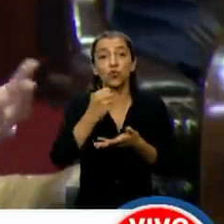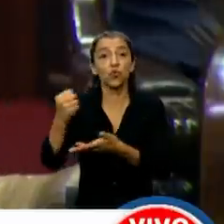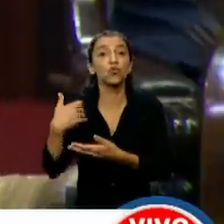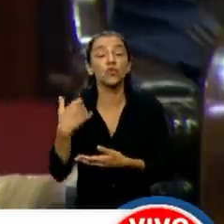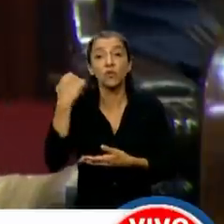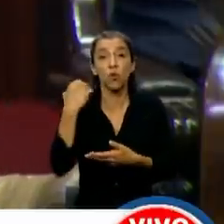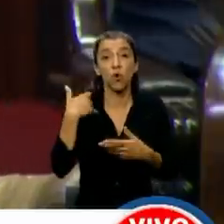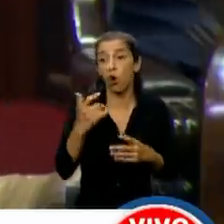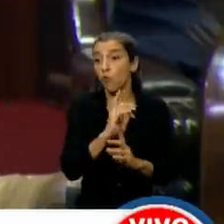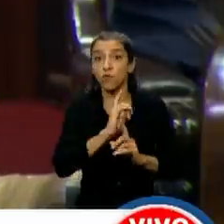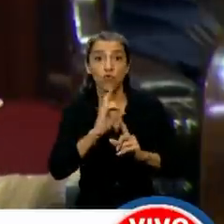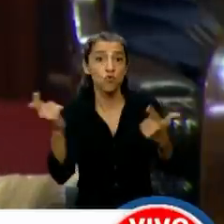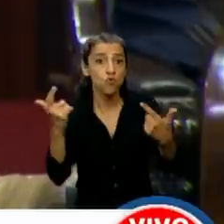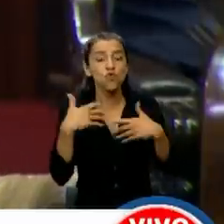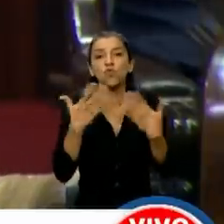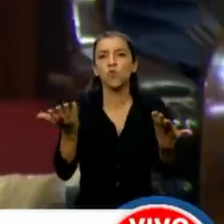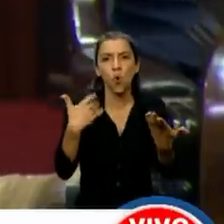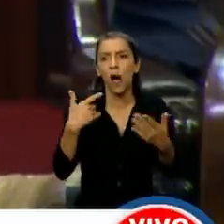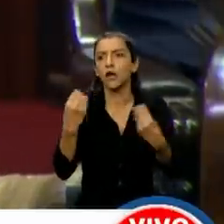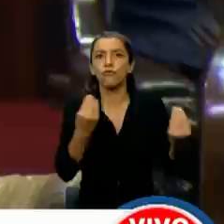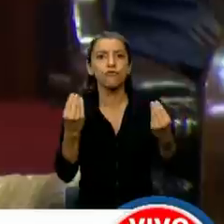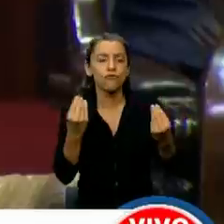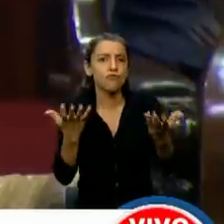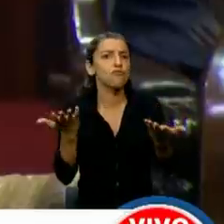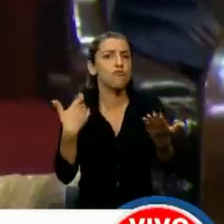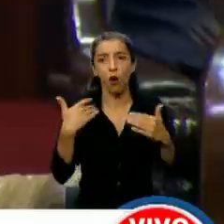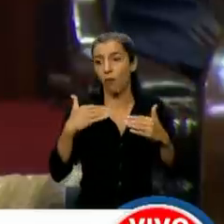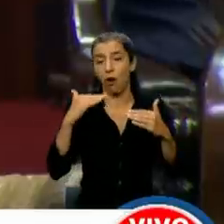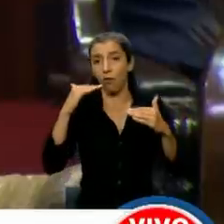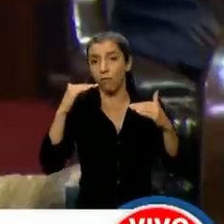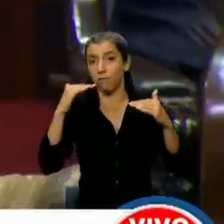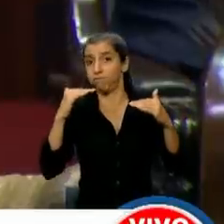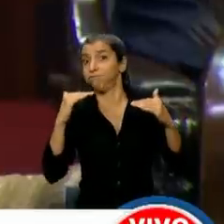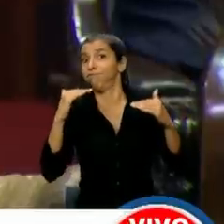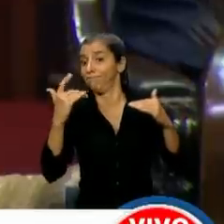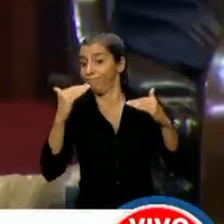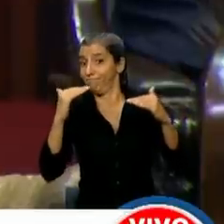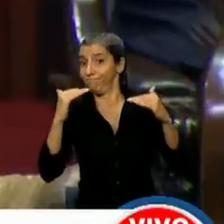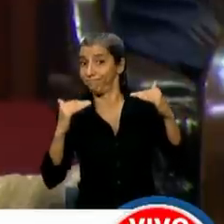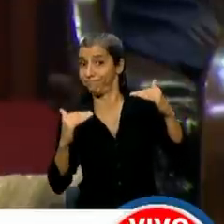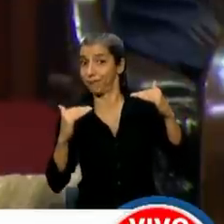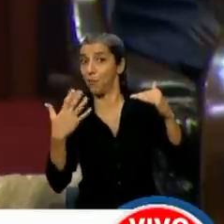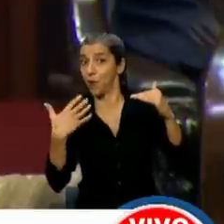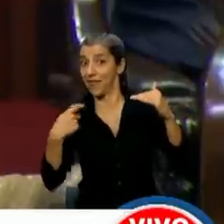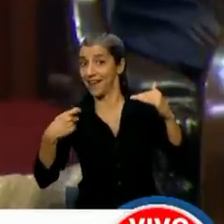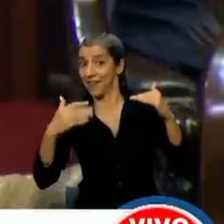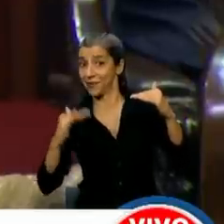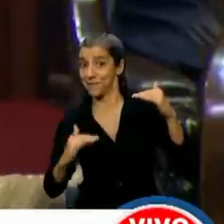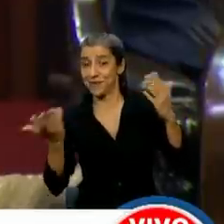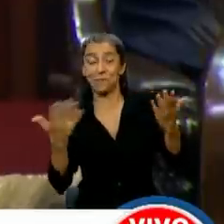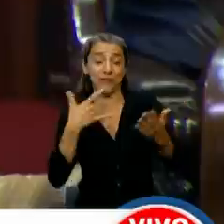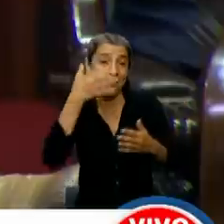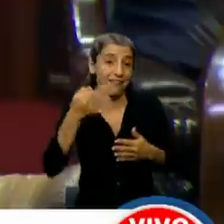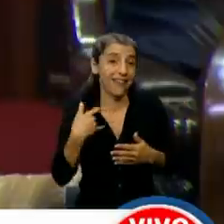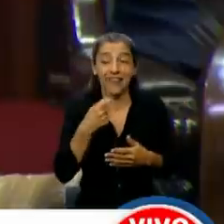déficit primario pero imposible pensar pasar de un esquema fuertemente subsidiado a uno sin subsidios sobre todo si no tienen plan